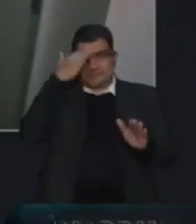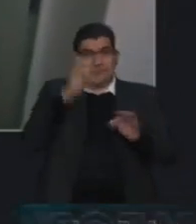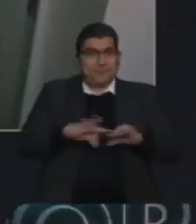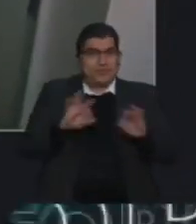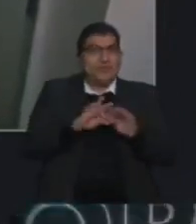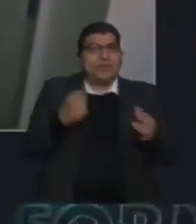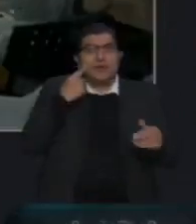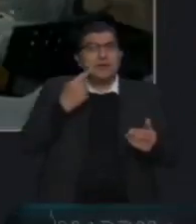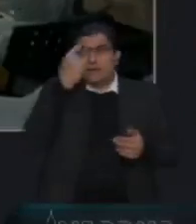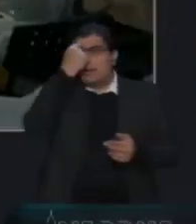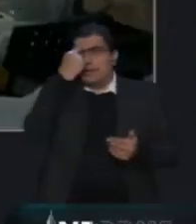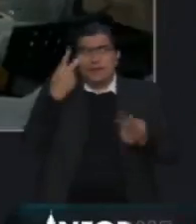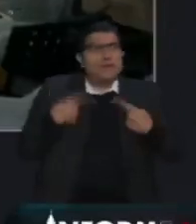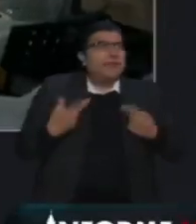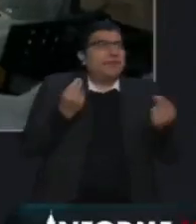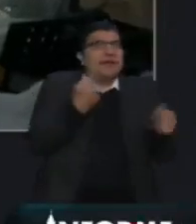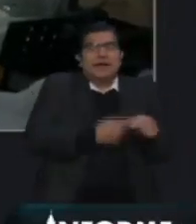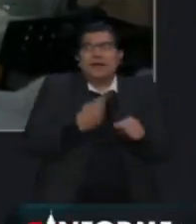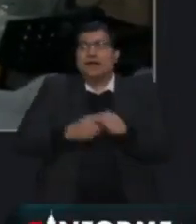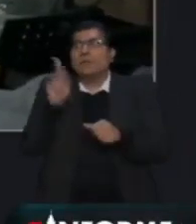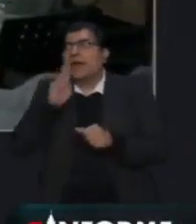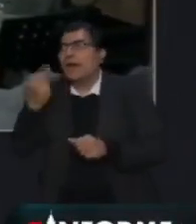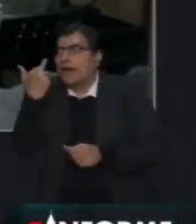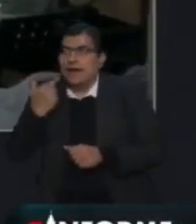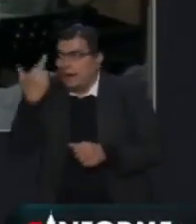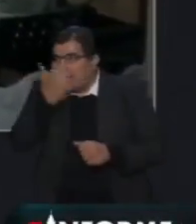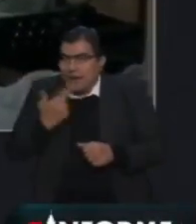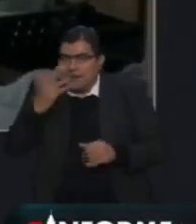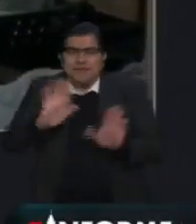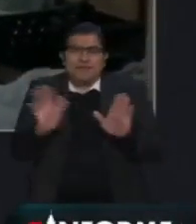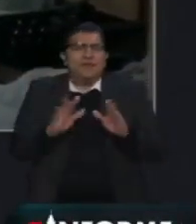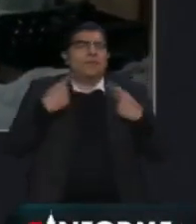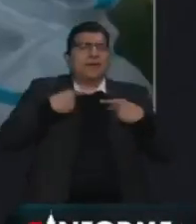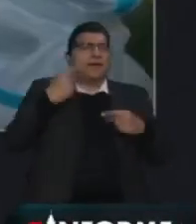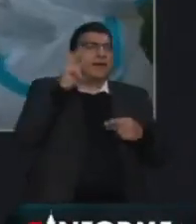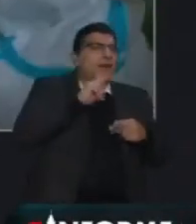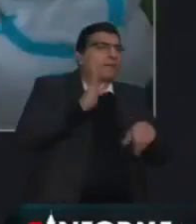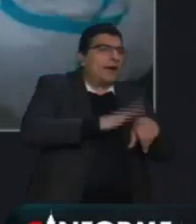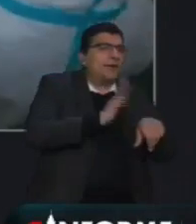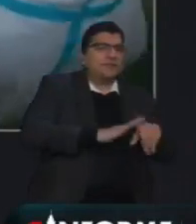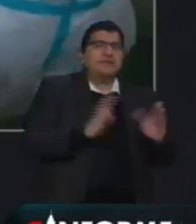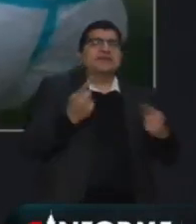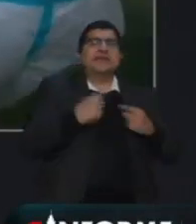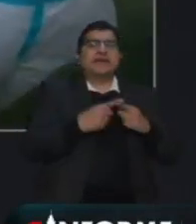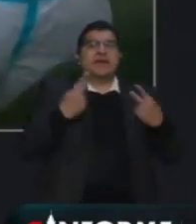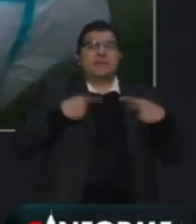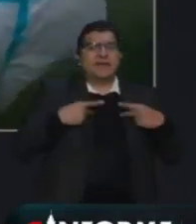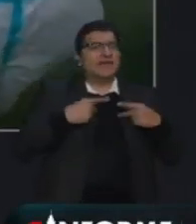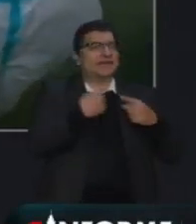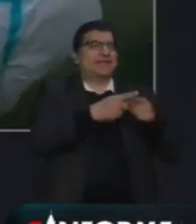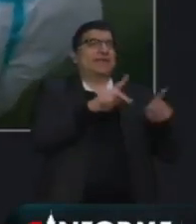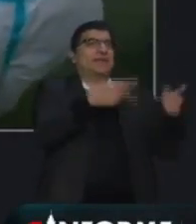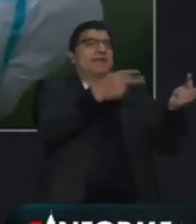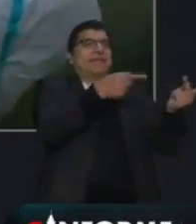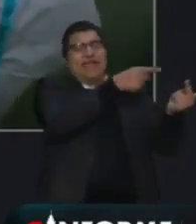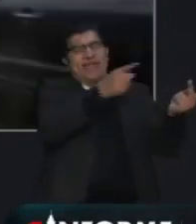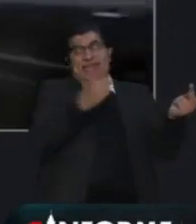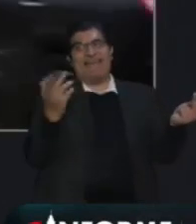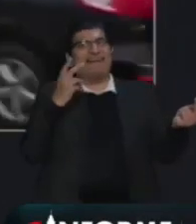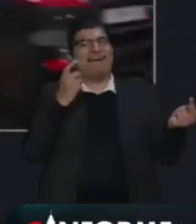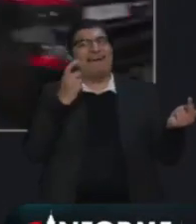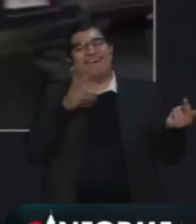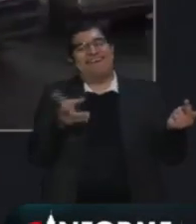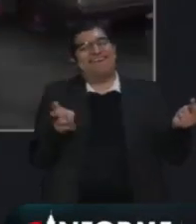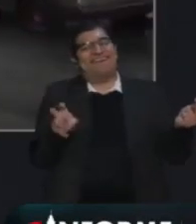importante esa obsesión que tenía mucha gente de pruebas. Los únicos que estaban obsesionados con hacer más pruebas eran los que las vendían. Claro. Y los